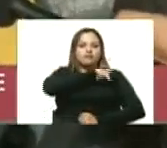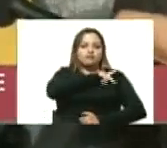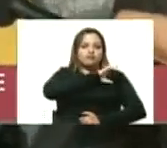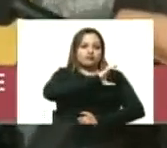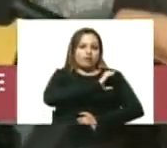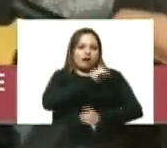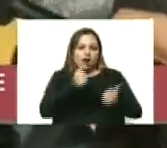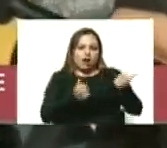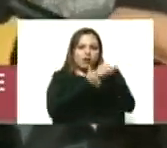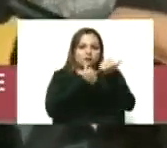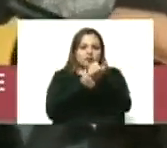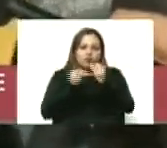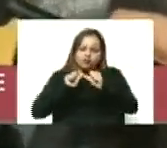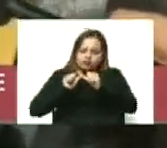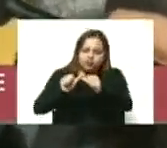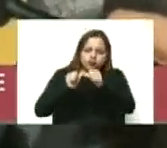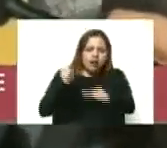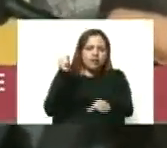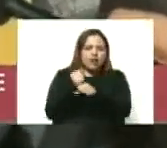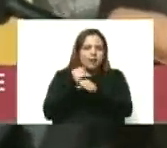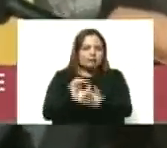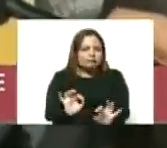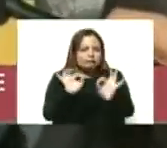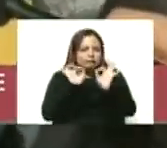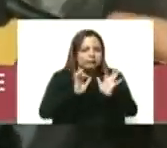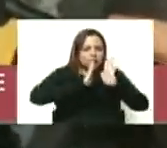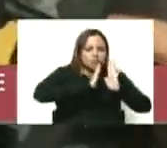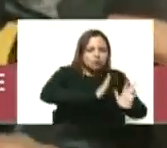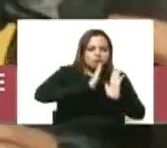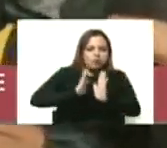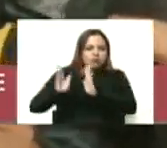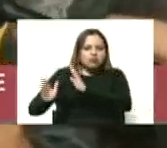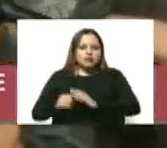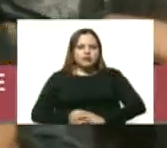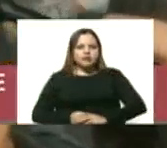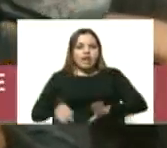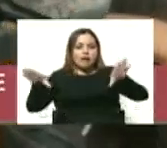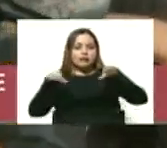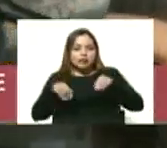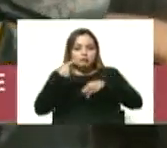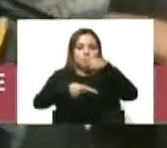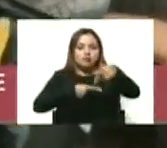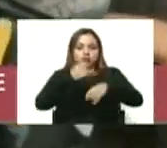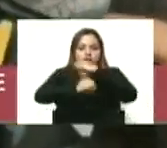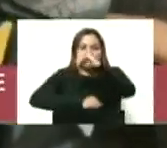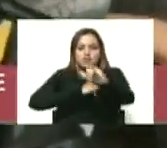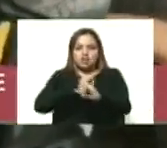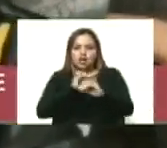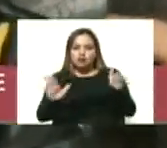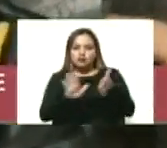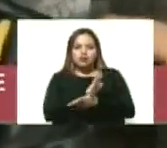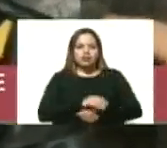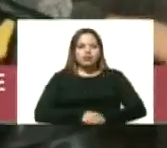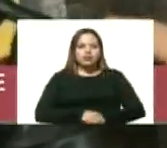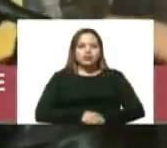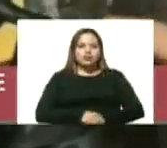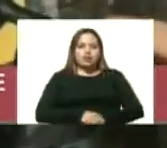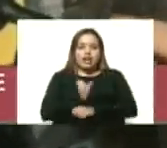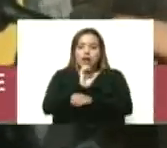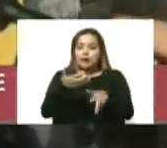estamos trabajando de manera metódica y sistémica. Estamos cumpliendo todos los protocolos internacionales en materia de